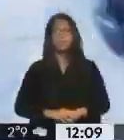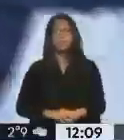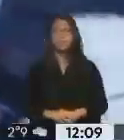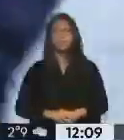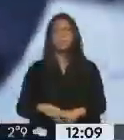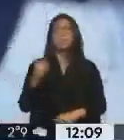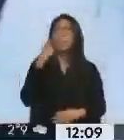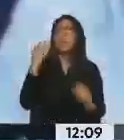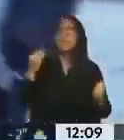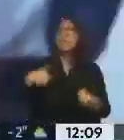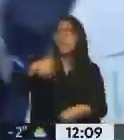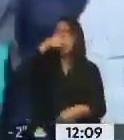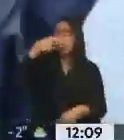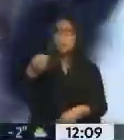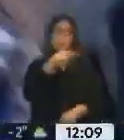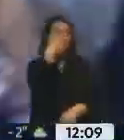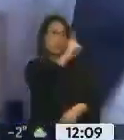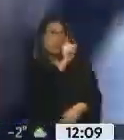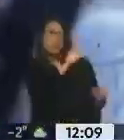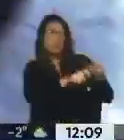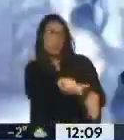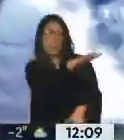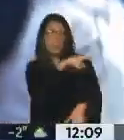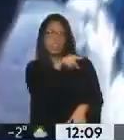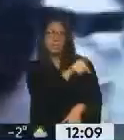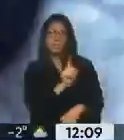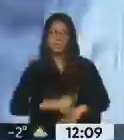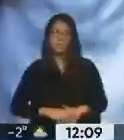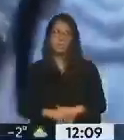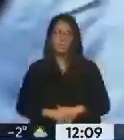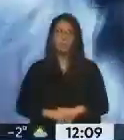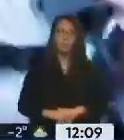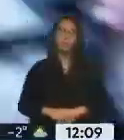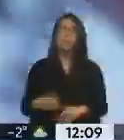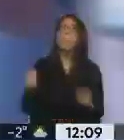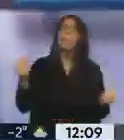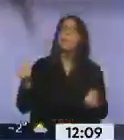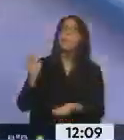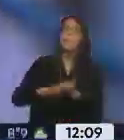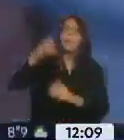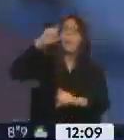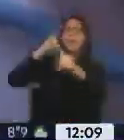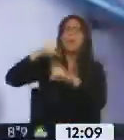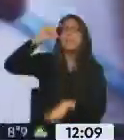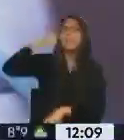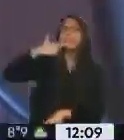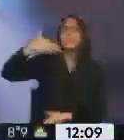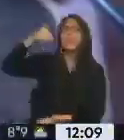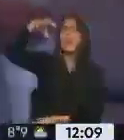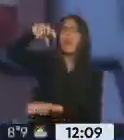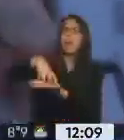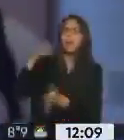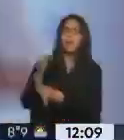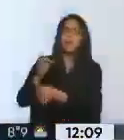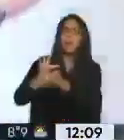¿Cómo pensás que va a salir el domingo? No te interesa la gente a vos. ¿Qué ocurre con el tema de la ex ESMA? ¿Será una escuela para ustedes, la mirada